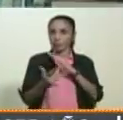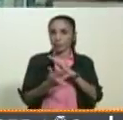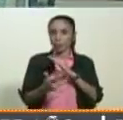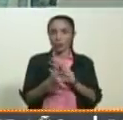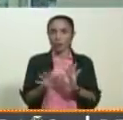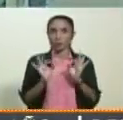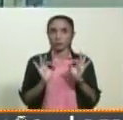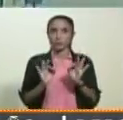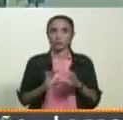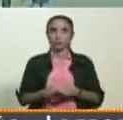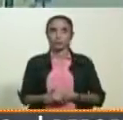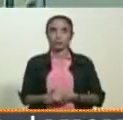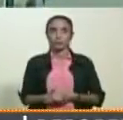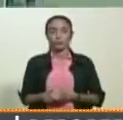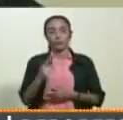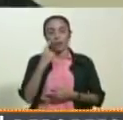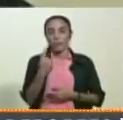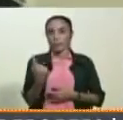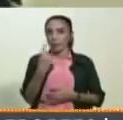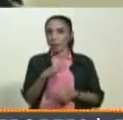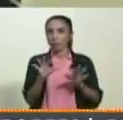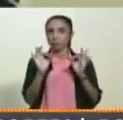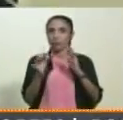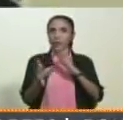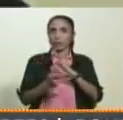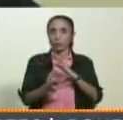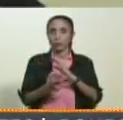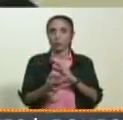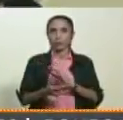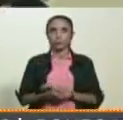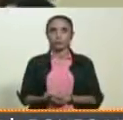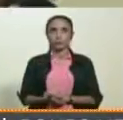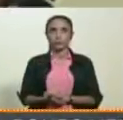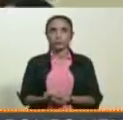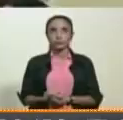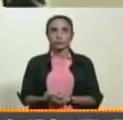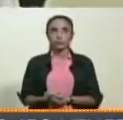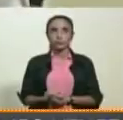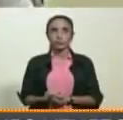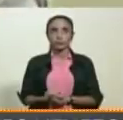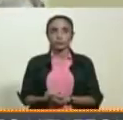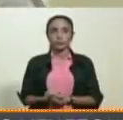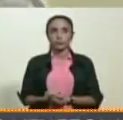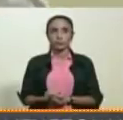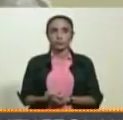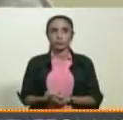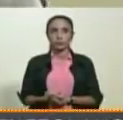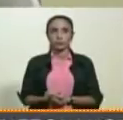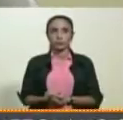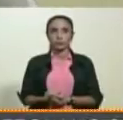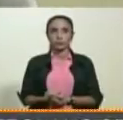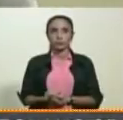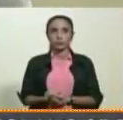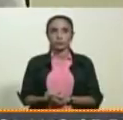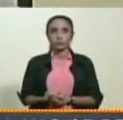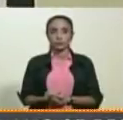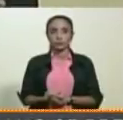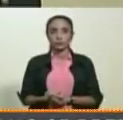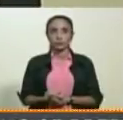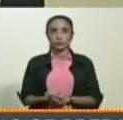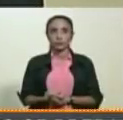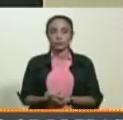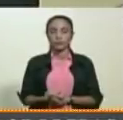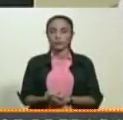¿no? Equipamiento de primera, seguramente, y me atrevo a decirlo así, Aristóbulo, no